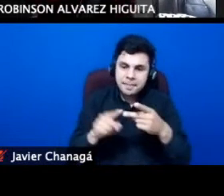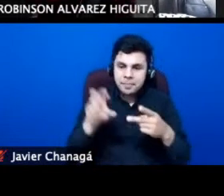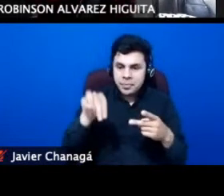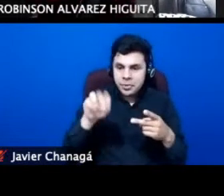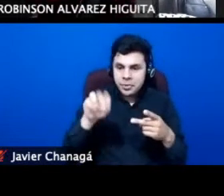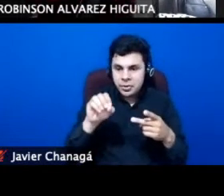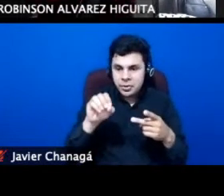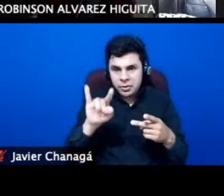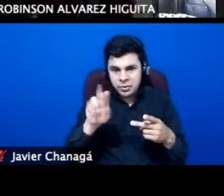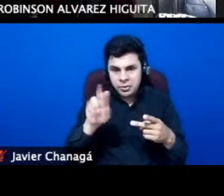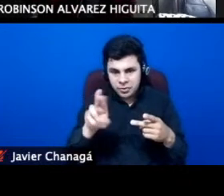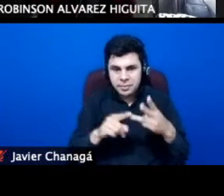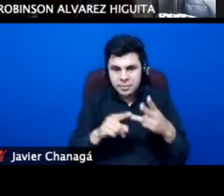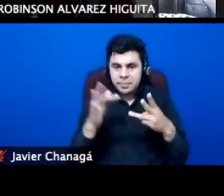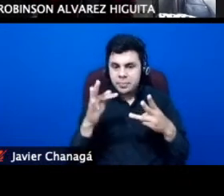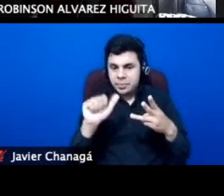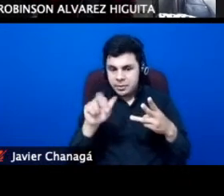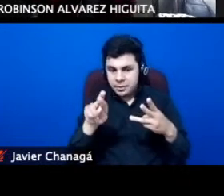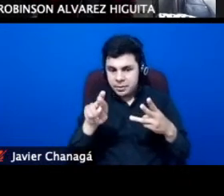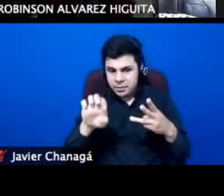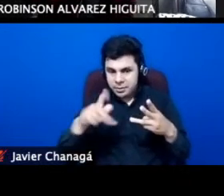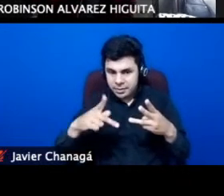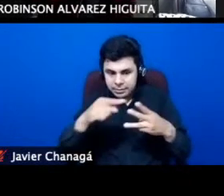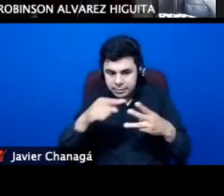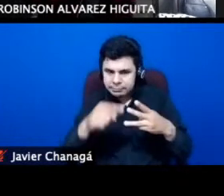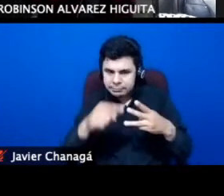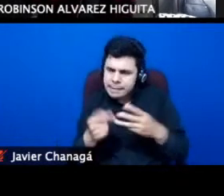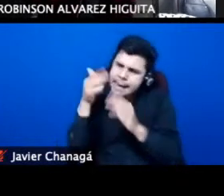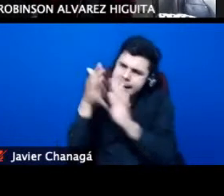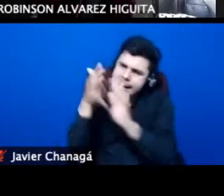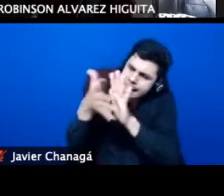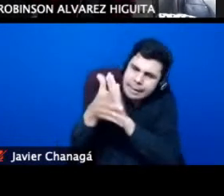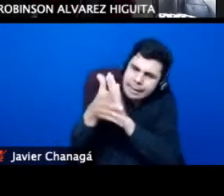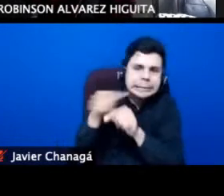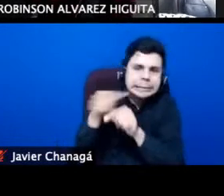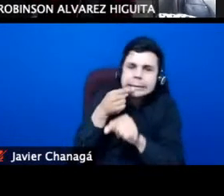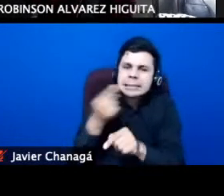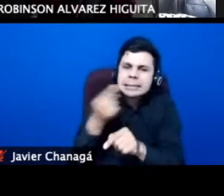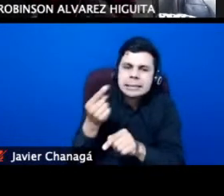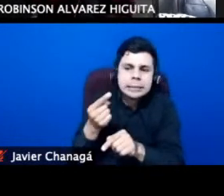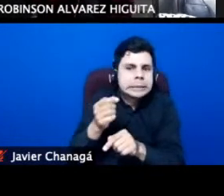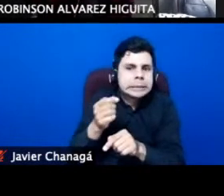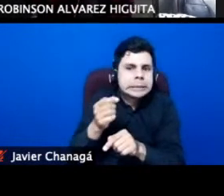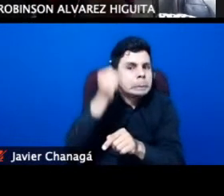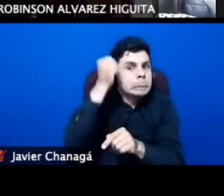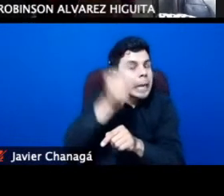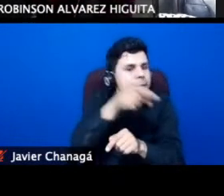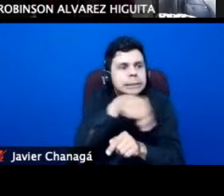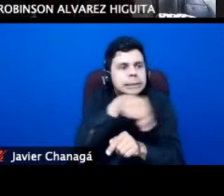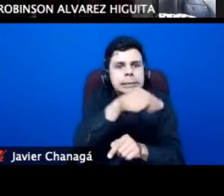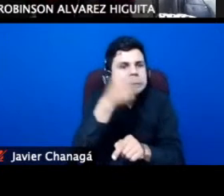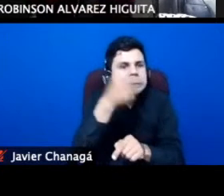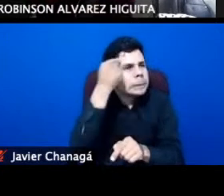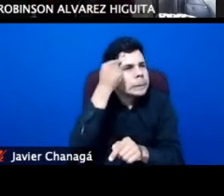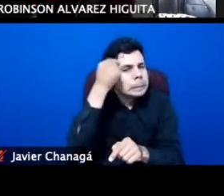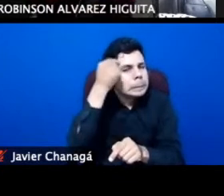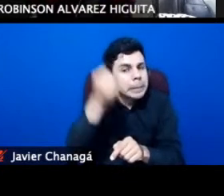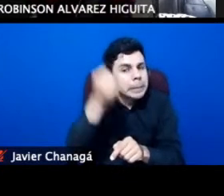de que la audiencia sigue siendo muy importante, el público completa la obra, definitivamente.